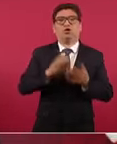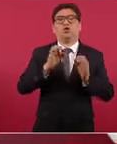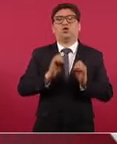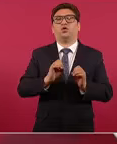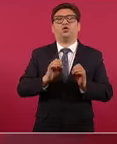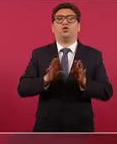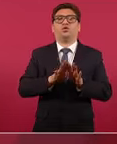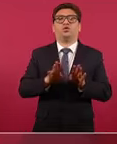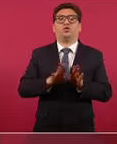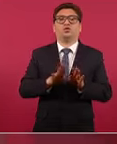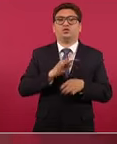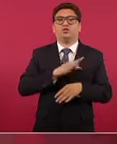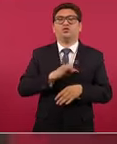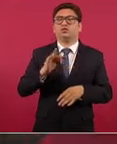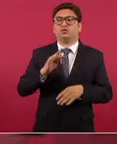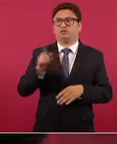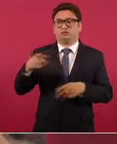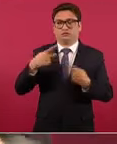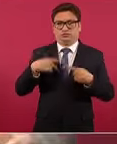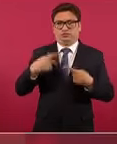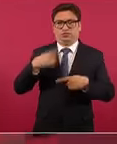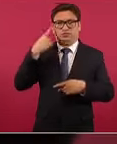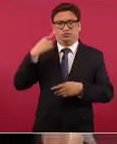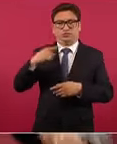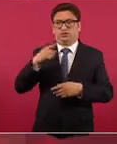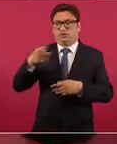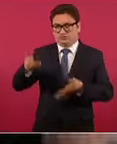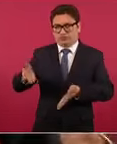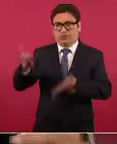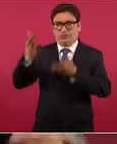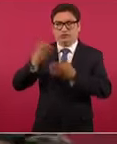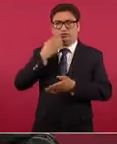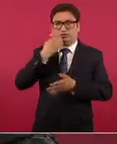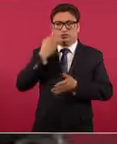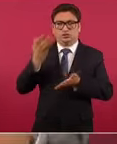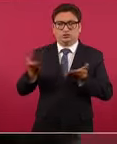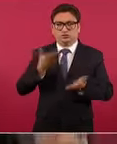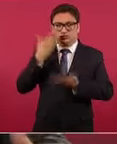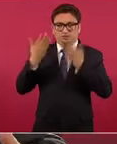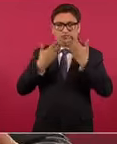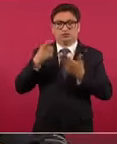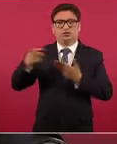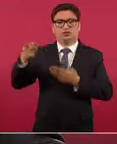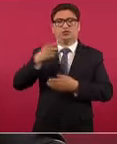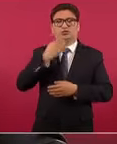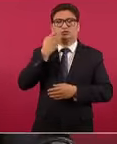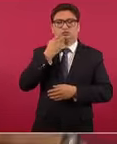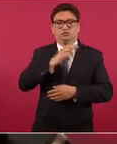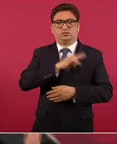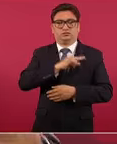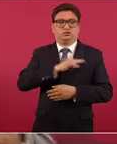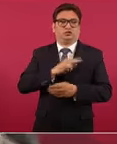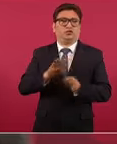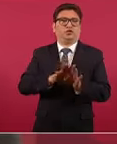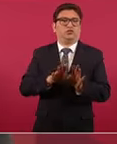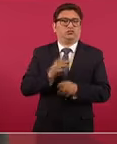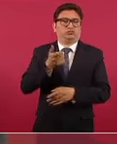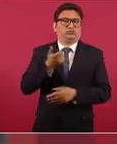dónde va a sacar dinero a la gente mandar a sus hijos de estudiar en escuelas privadas